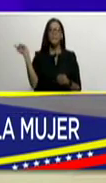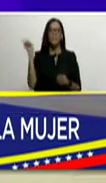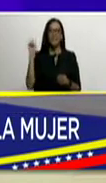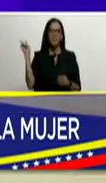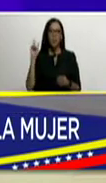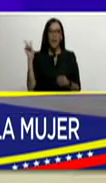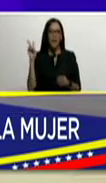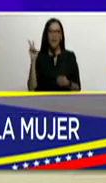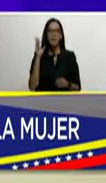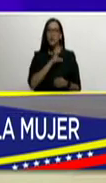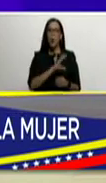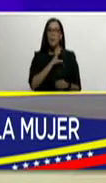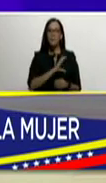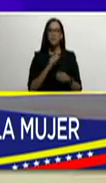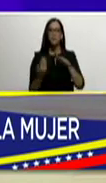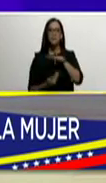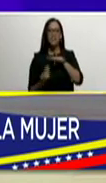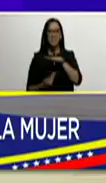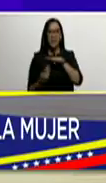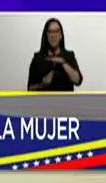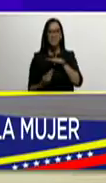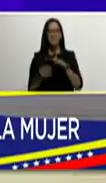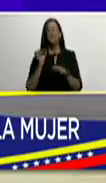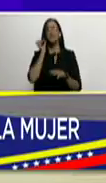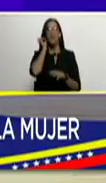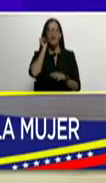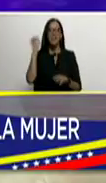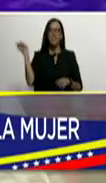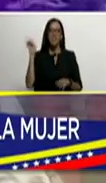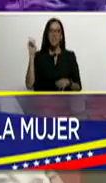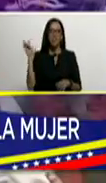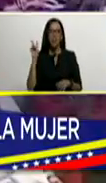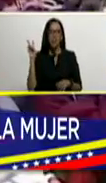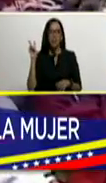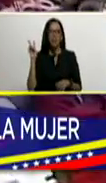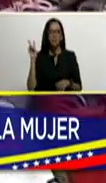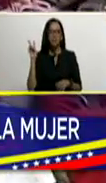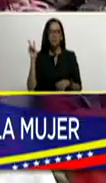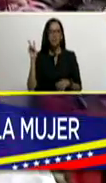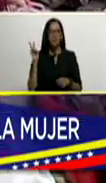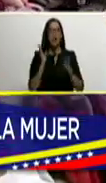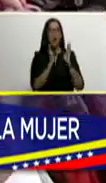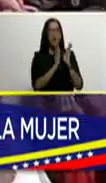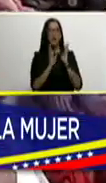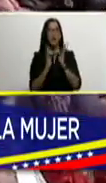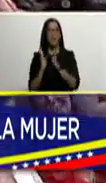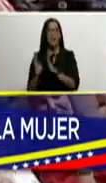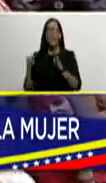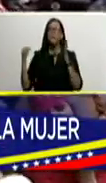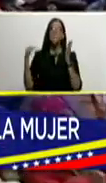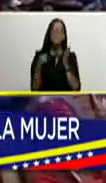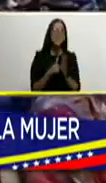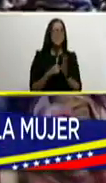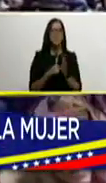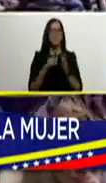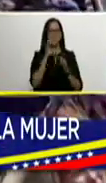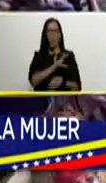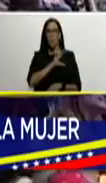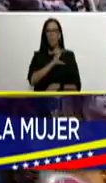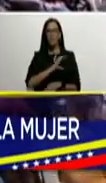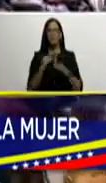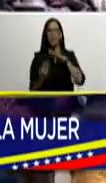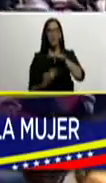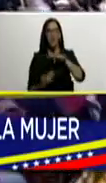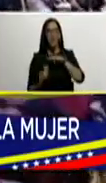Venezuela, comités de base de mujeres de Venezuela, a organizar miles de comités de